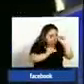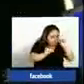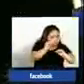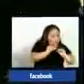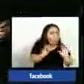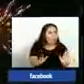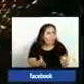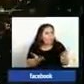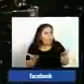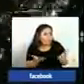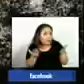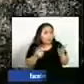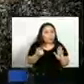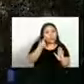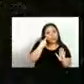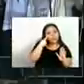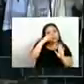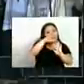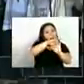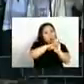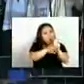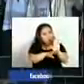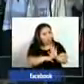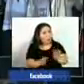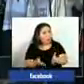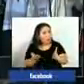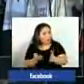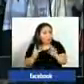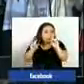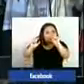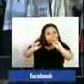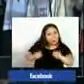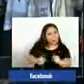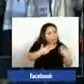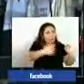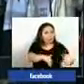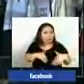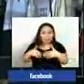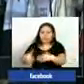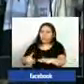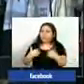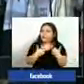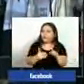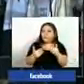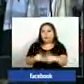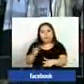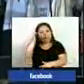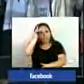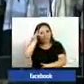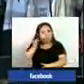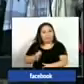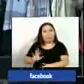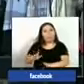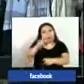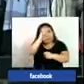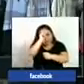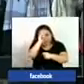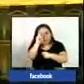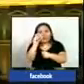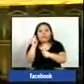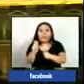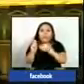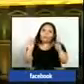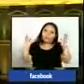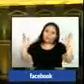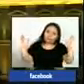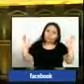los protocolos y medidas que se aplicarán para desarrollar todas las actividades religiosas en honor al divino salvador del